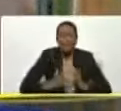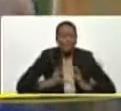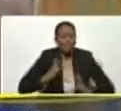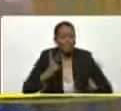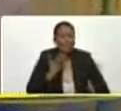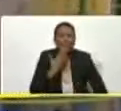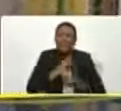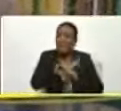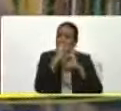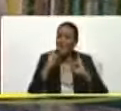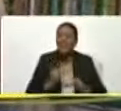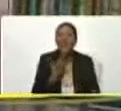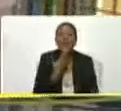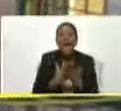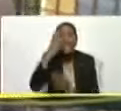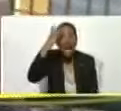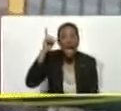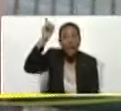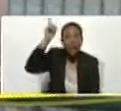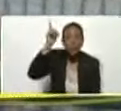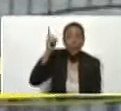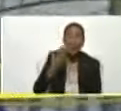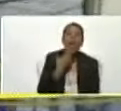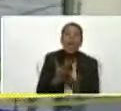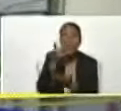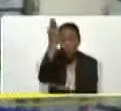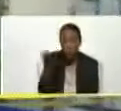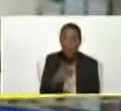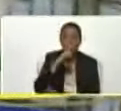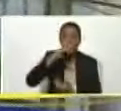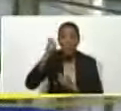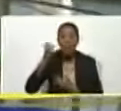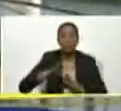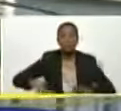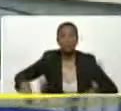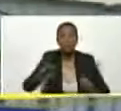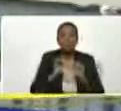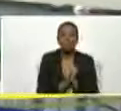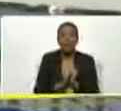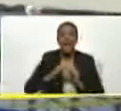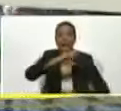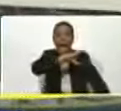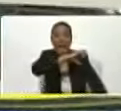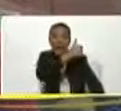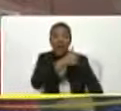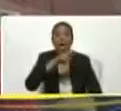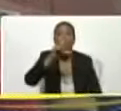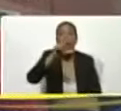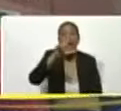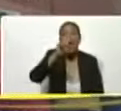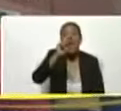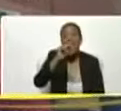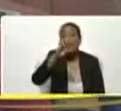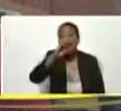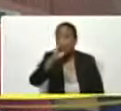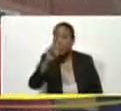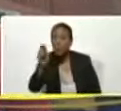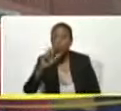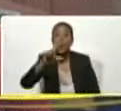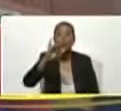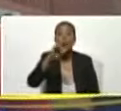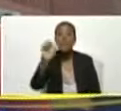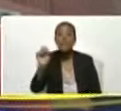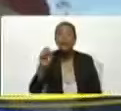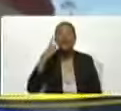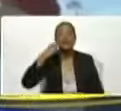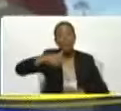felices gracias a Dios gracias a usted Gracias al general néo Luis reverol Gracias también a